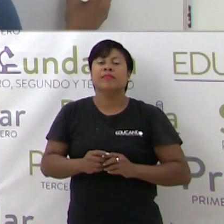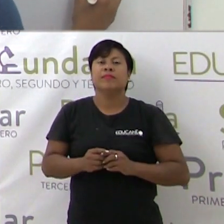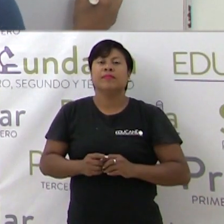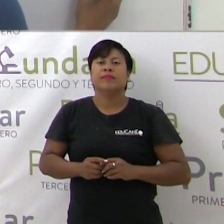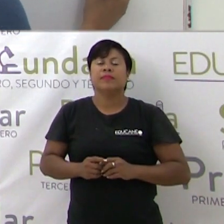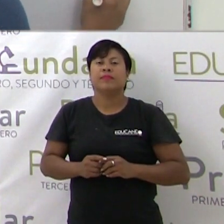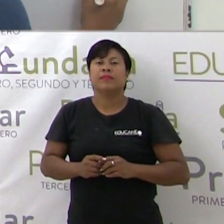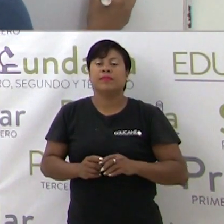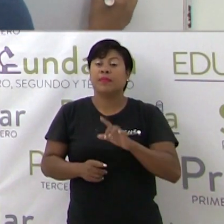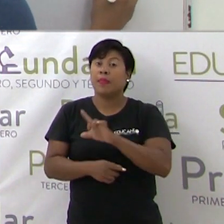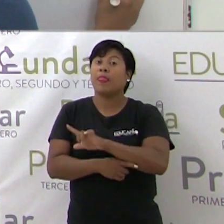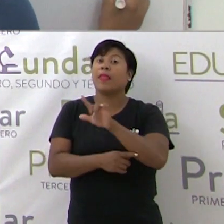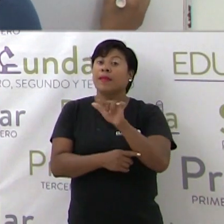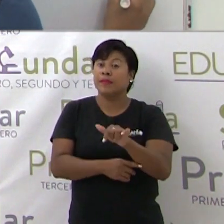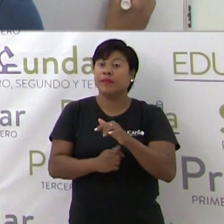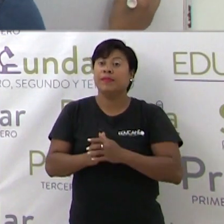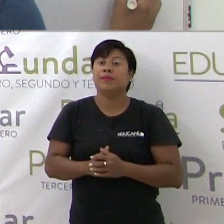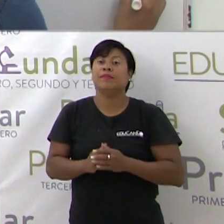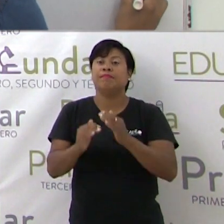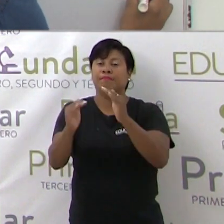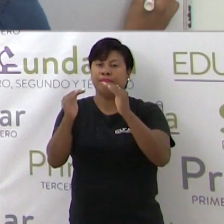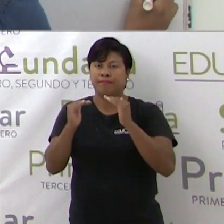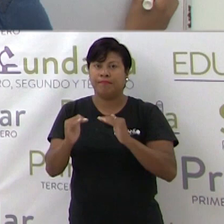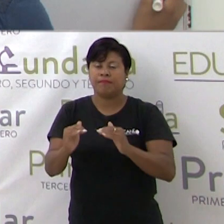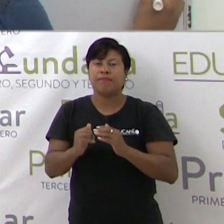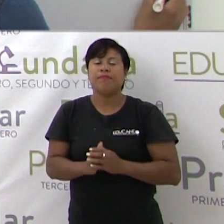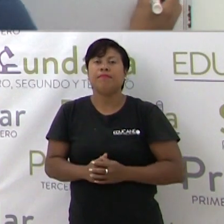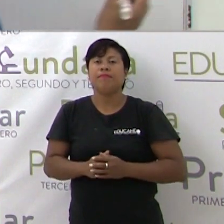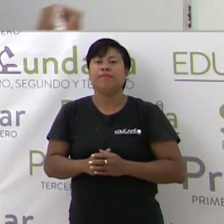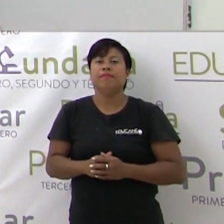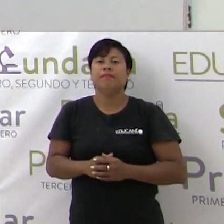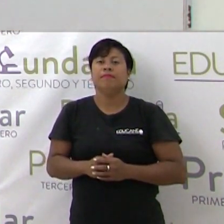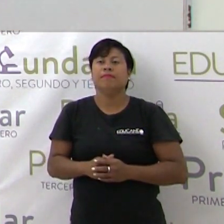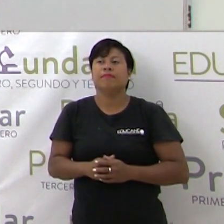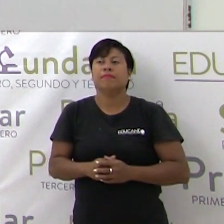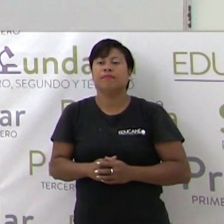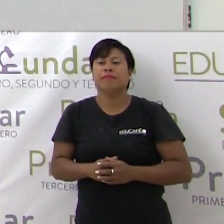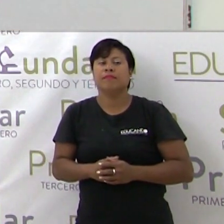identificamos. Después viene la parte de